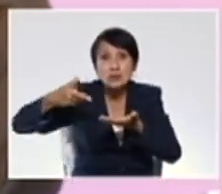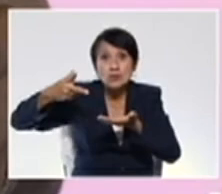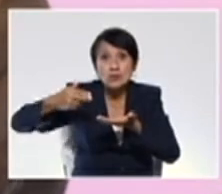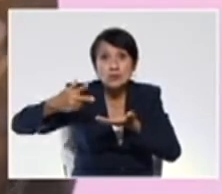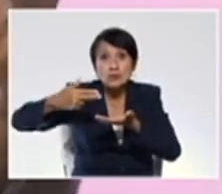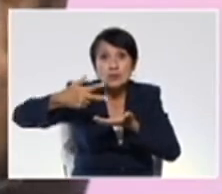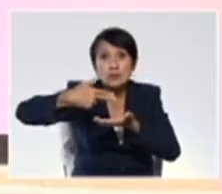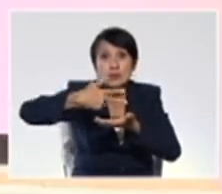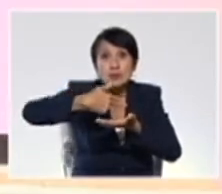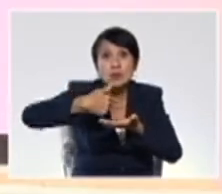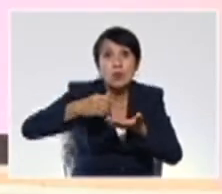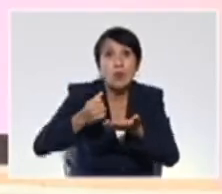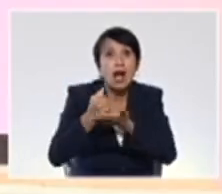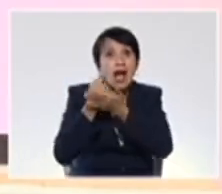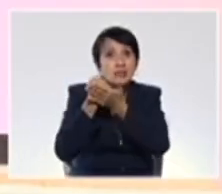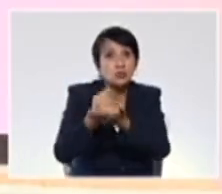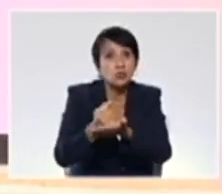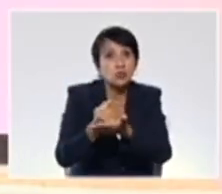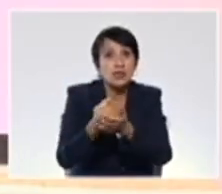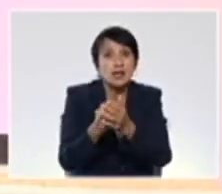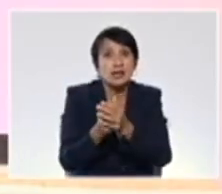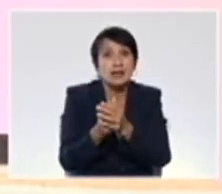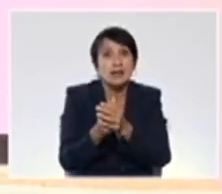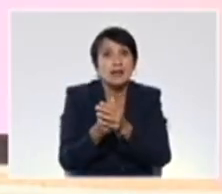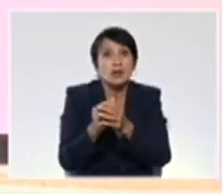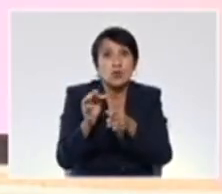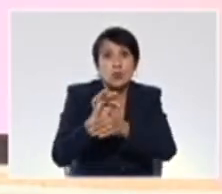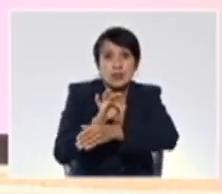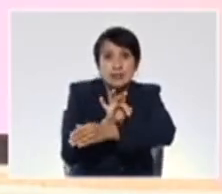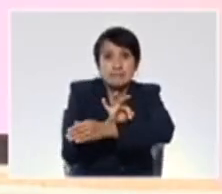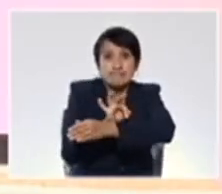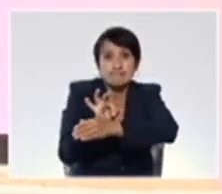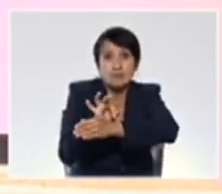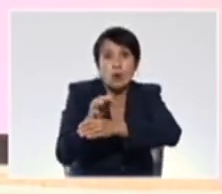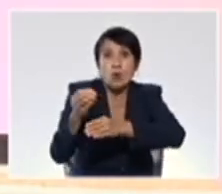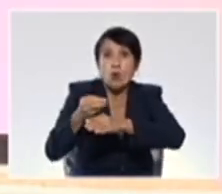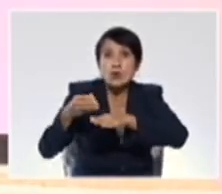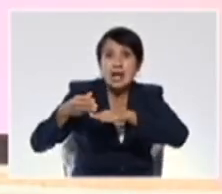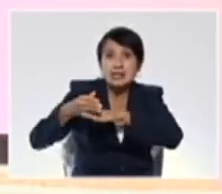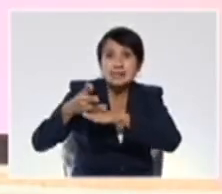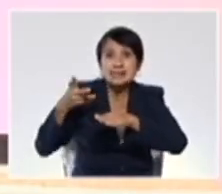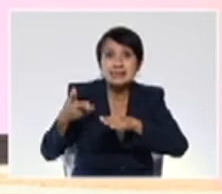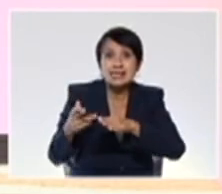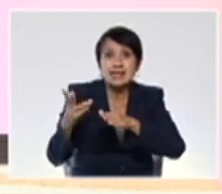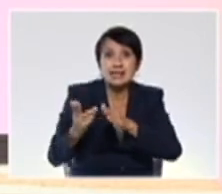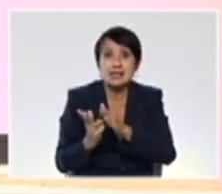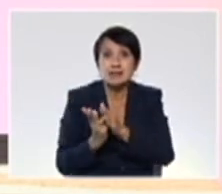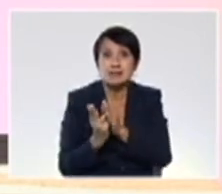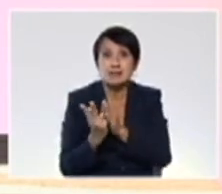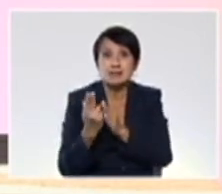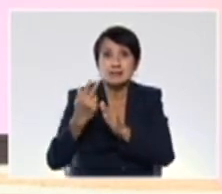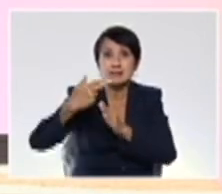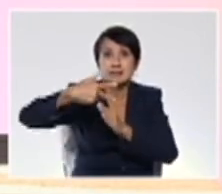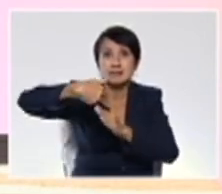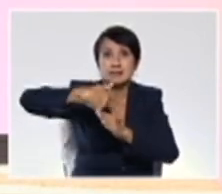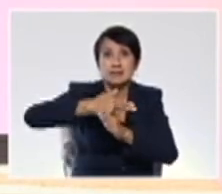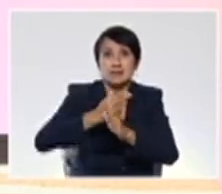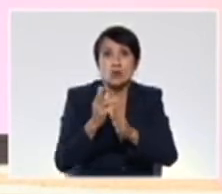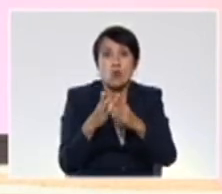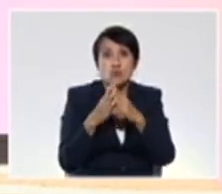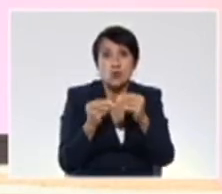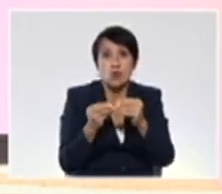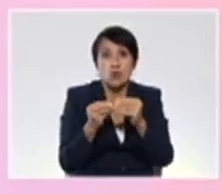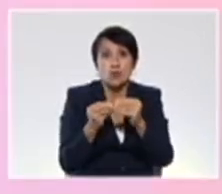con ayuda de un exacto o de una tijera, el cual nos va a permitir